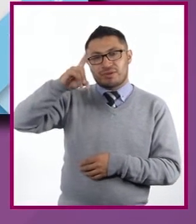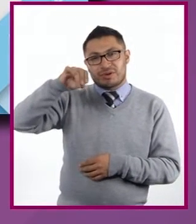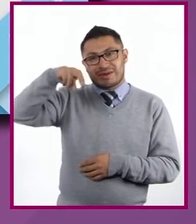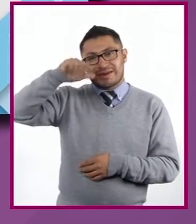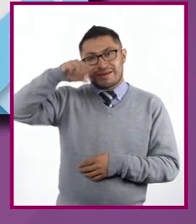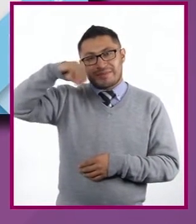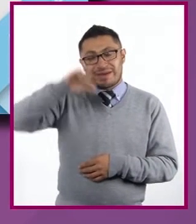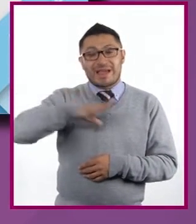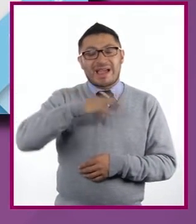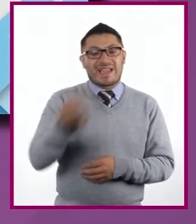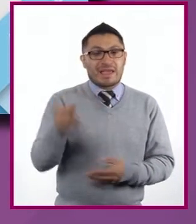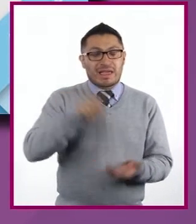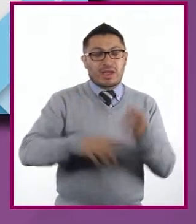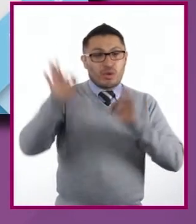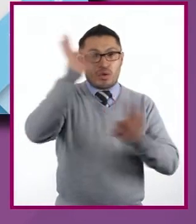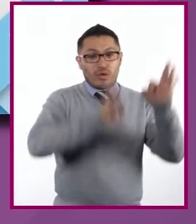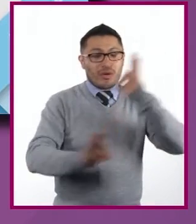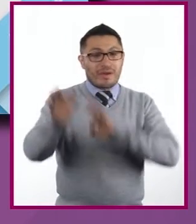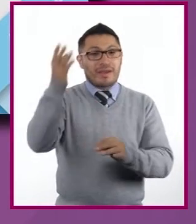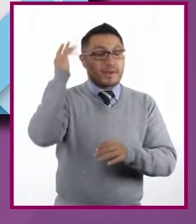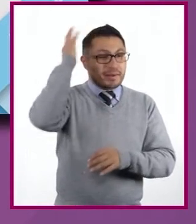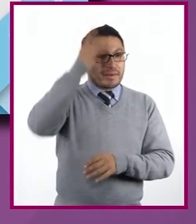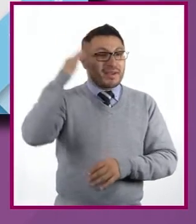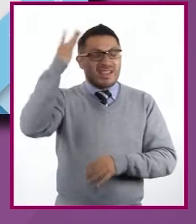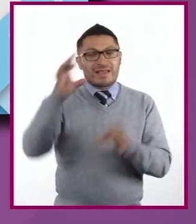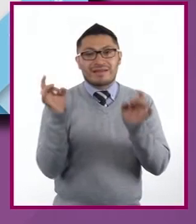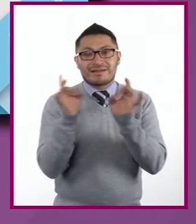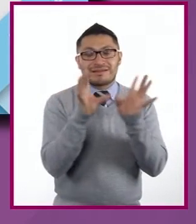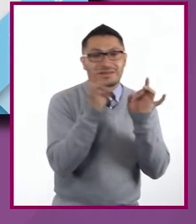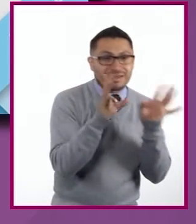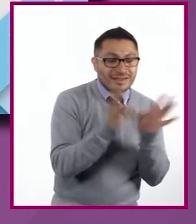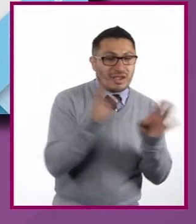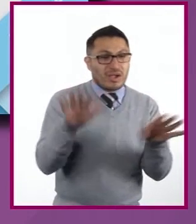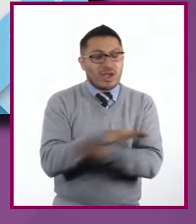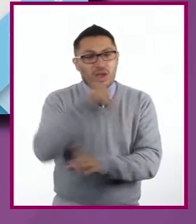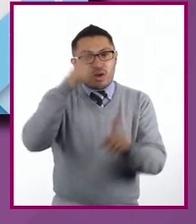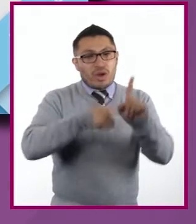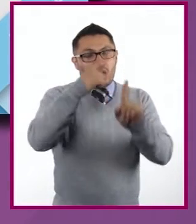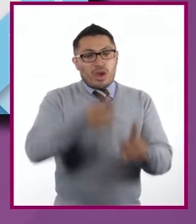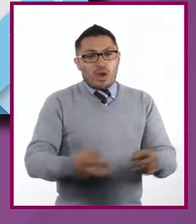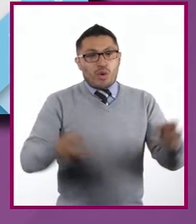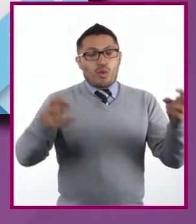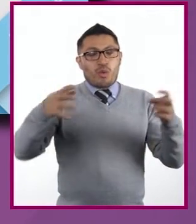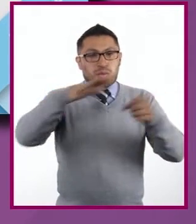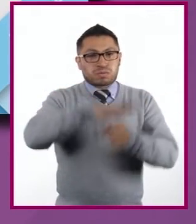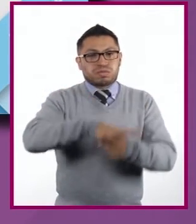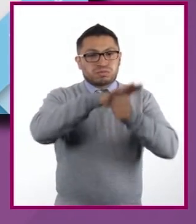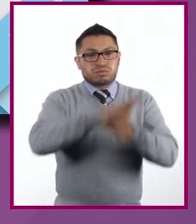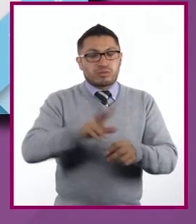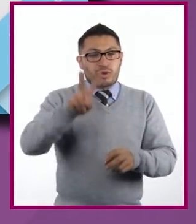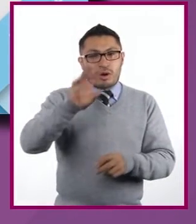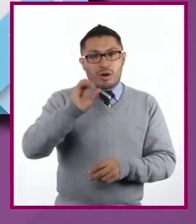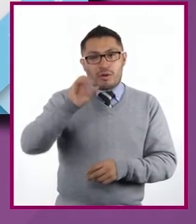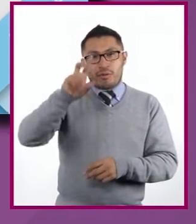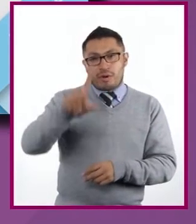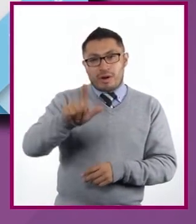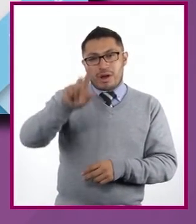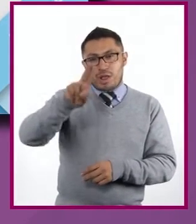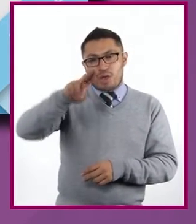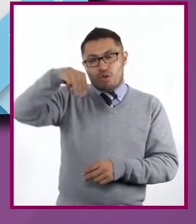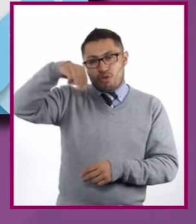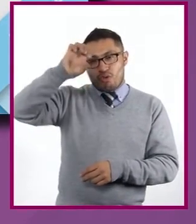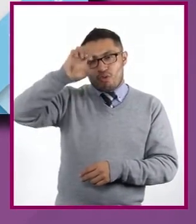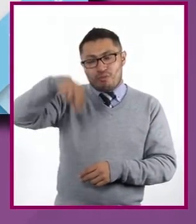que estudia los efectos de los cambios de temperatura, presión y volumen de un sistema físico. Es decir,